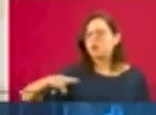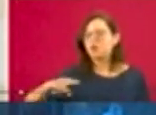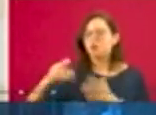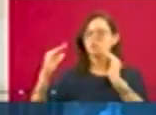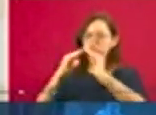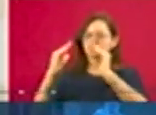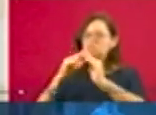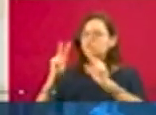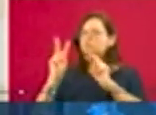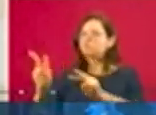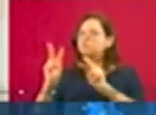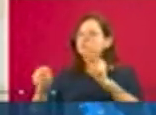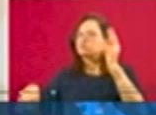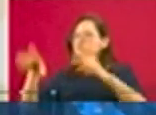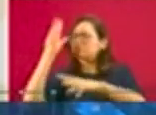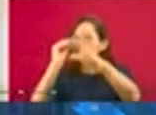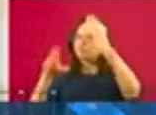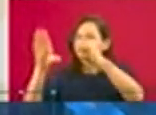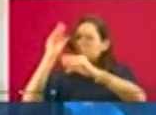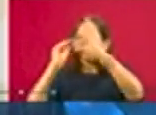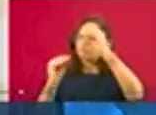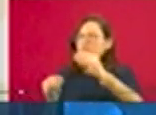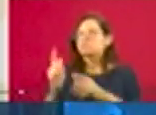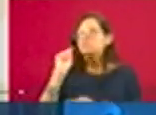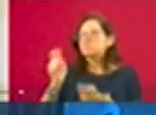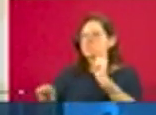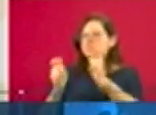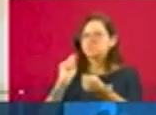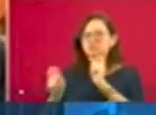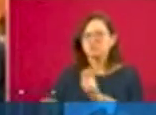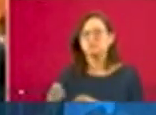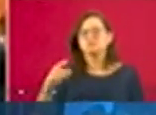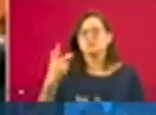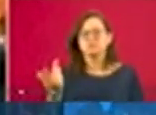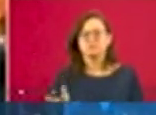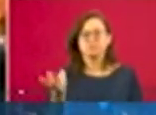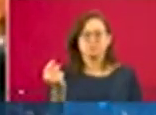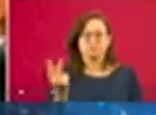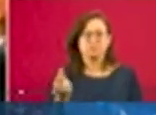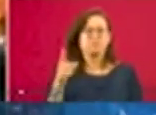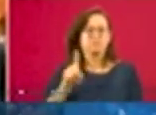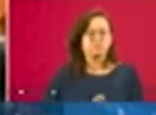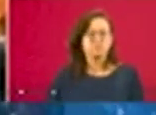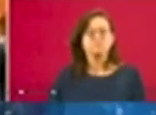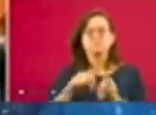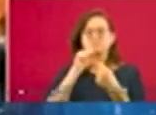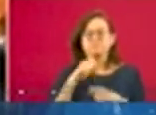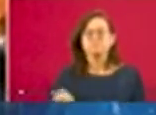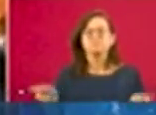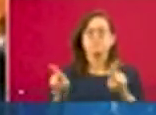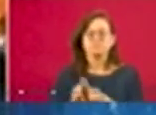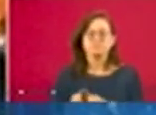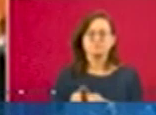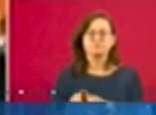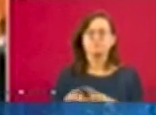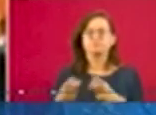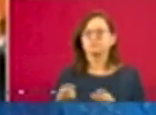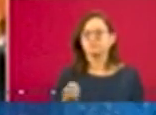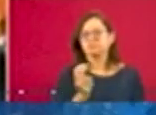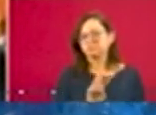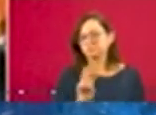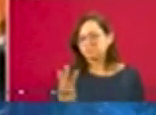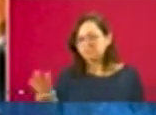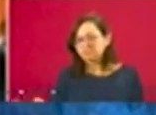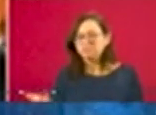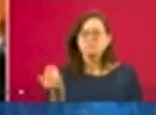de la red, y hay veces que un material es muy importante, y por decirte algo, es un